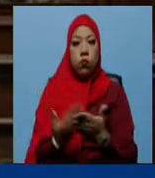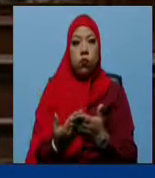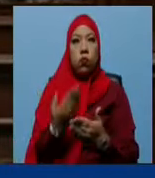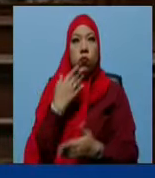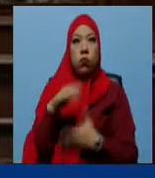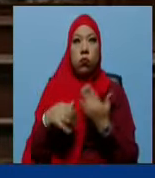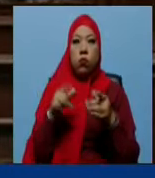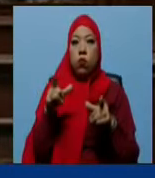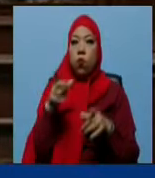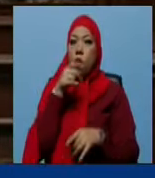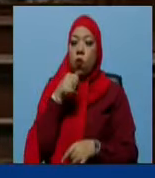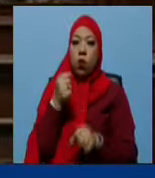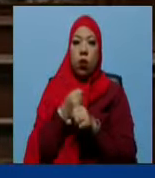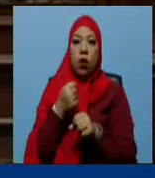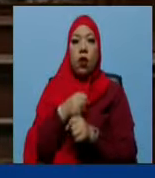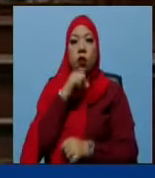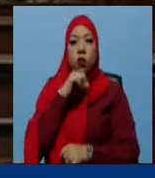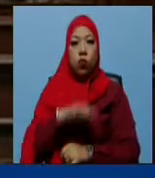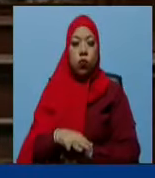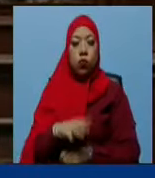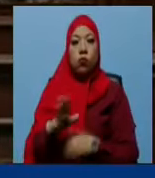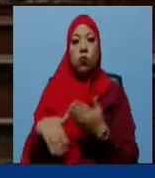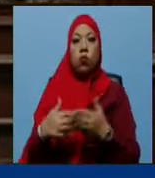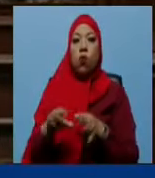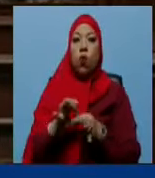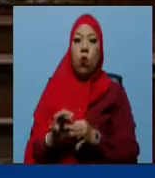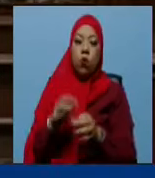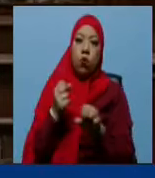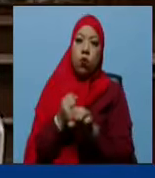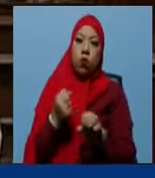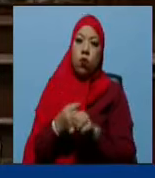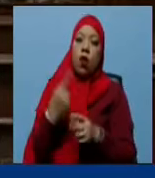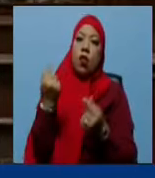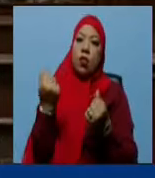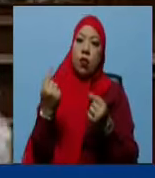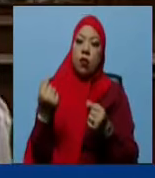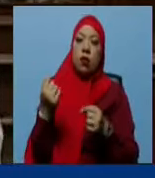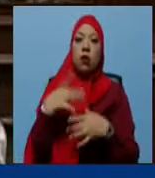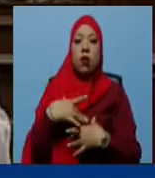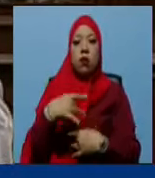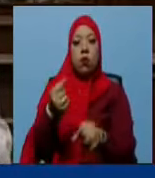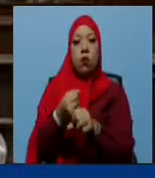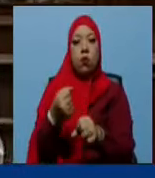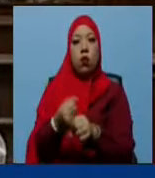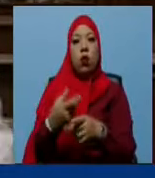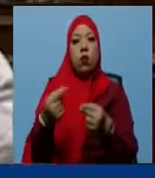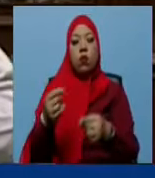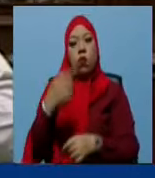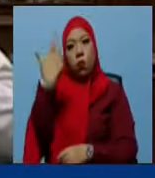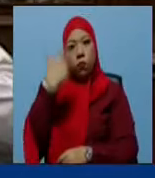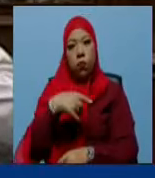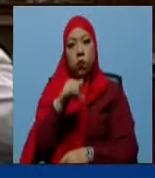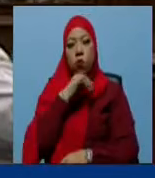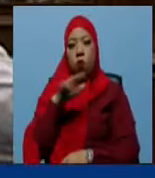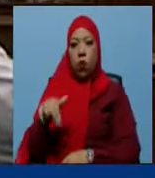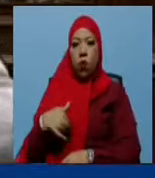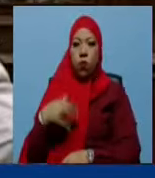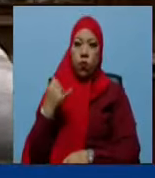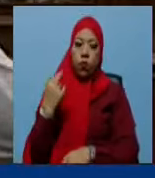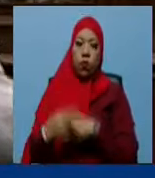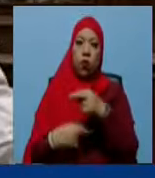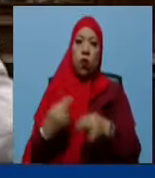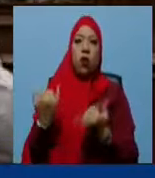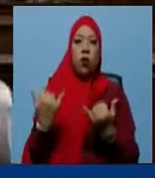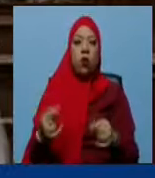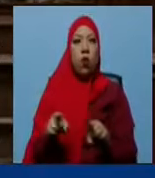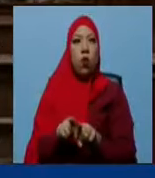ellos no tienen historia. Ellos lo único que tienen es plata, intereses y ambiciones personales. Nosotros tenemos una